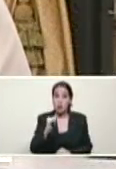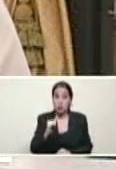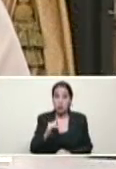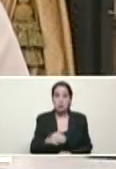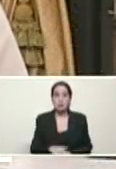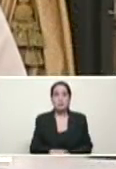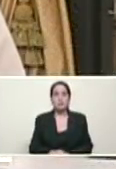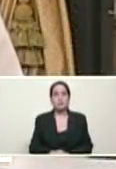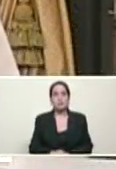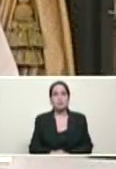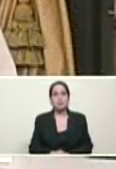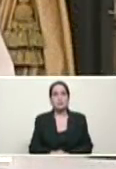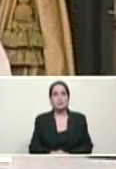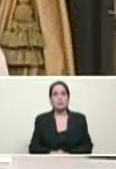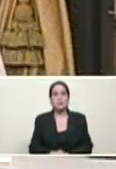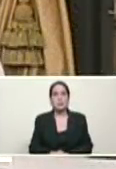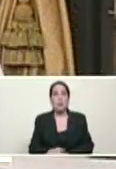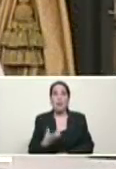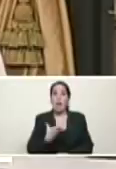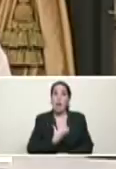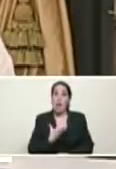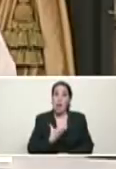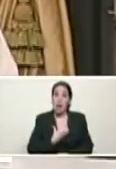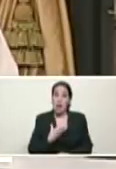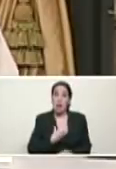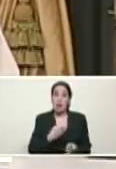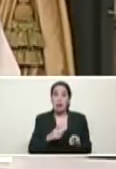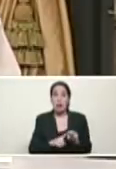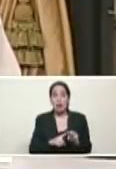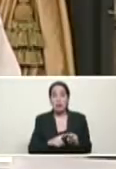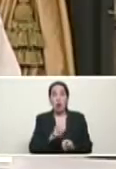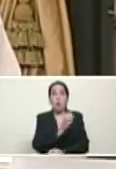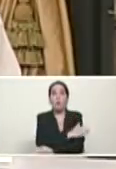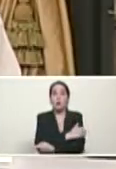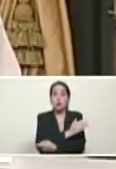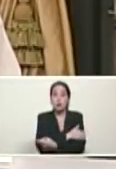informo, que los alcaldes de la oposición